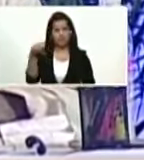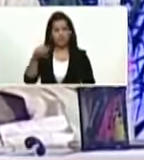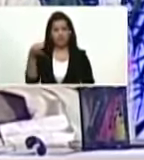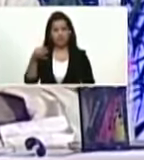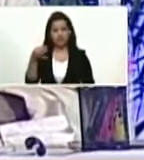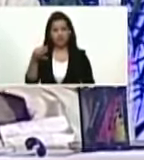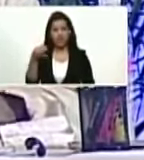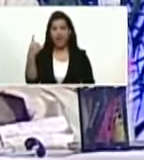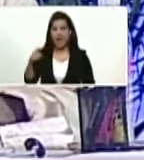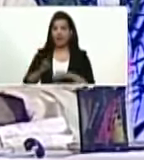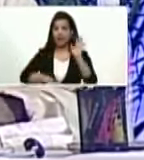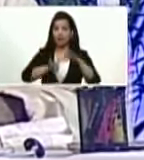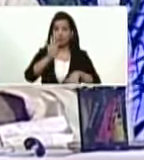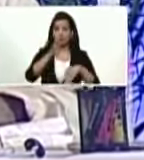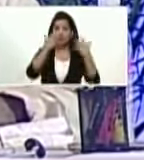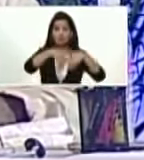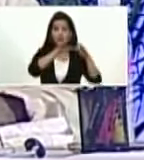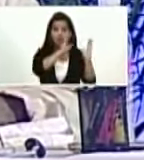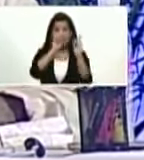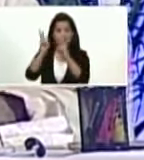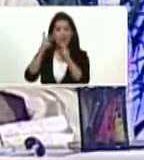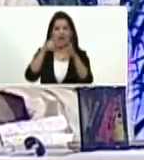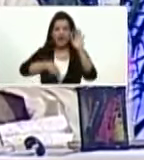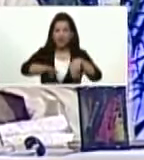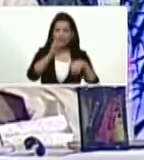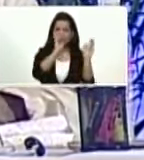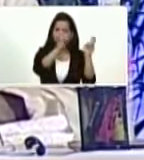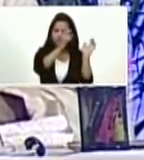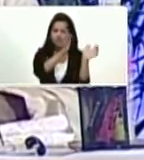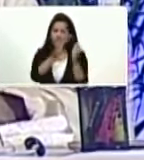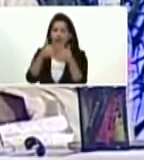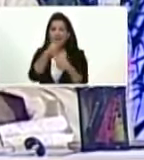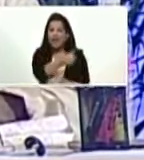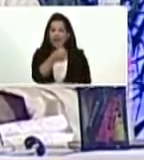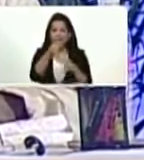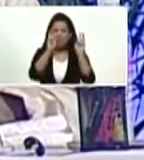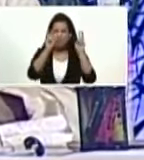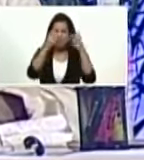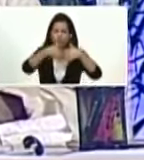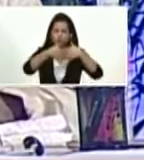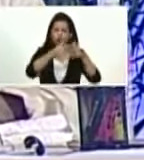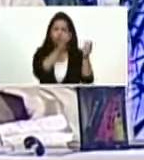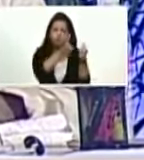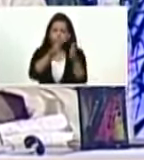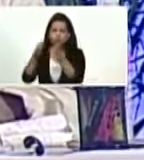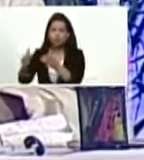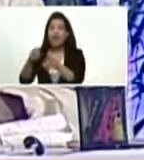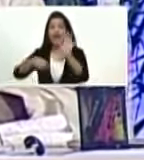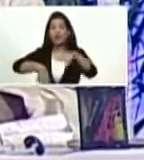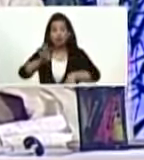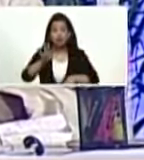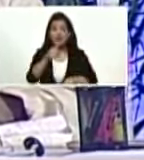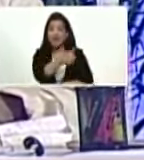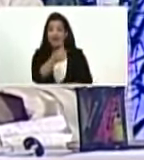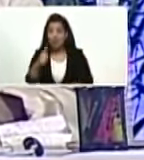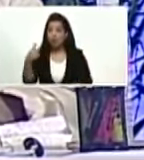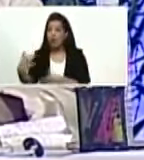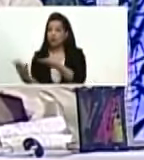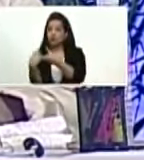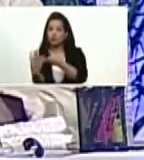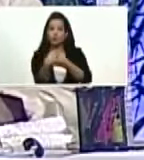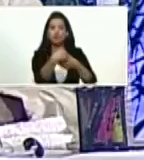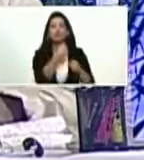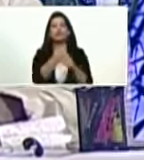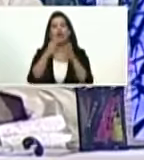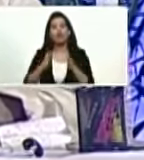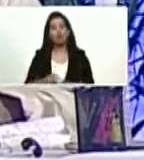14 motores, en cada motor está la clase obrera, ustedes. Y también está la comunidad empresarial, que